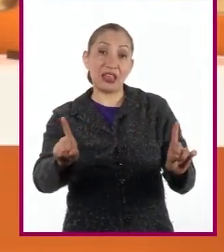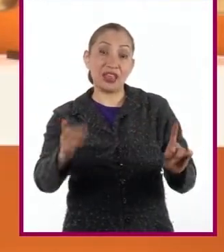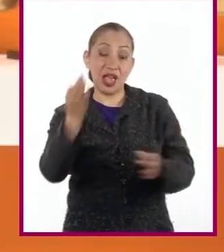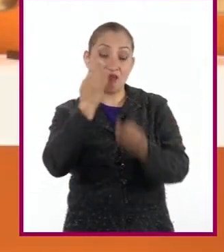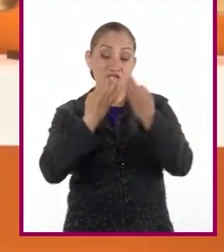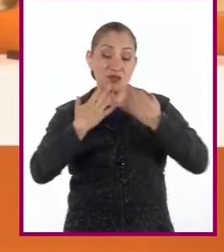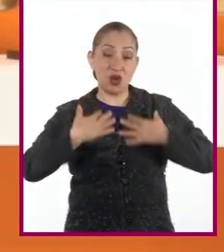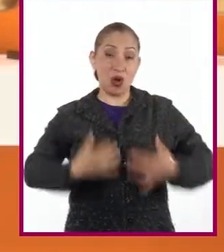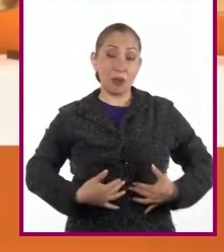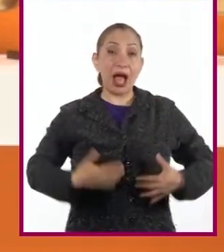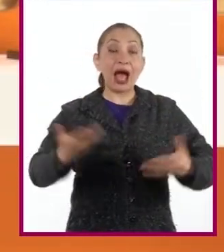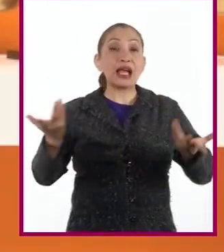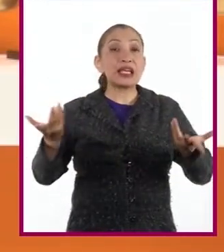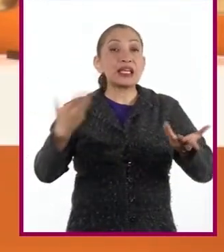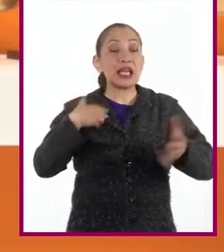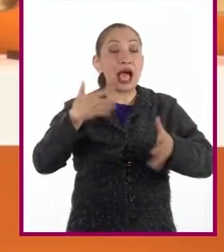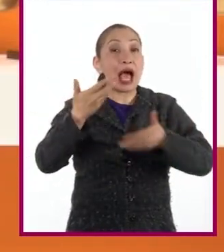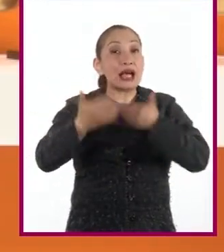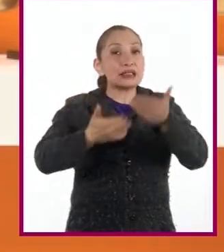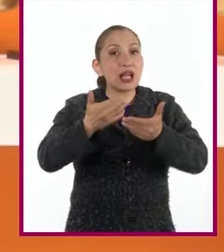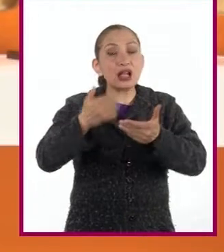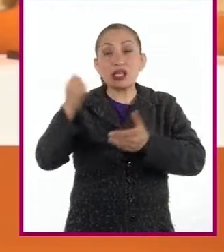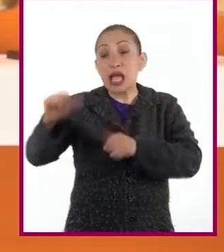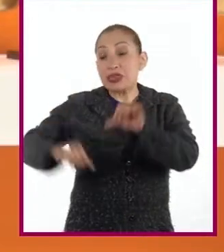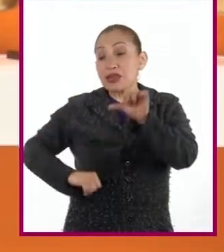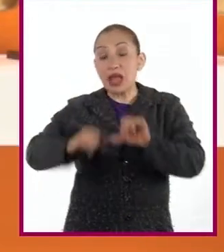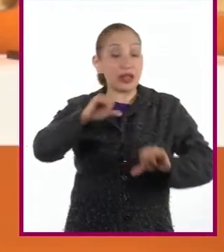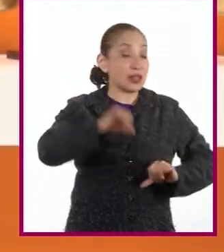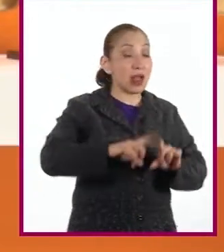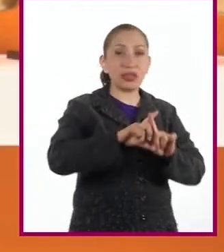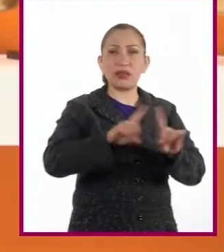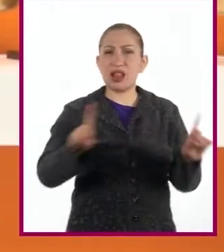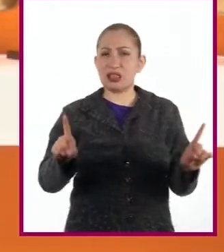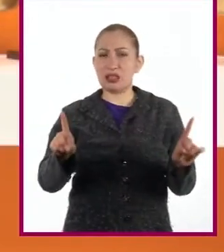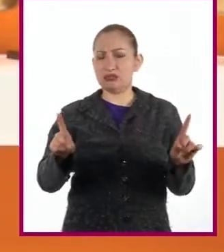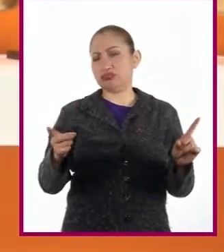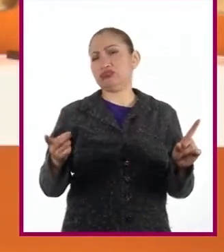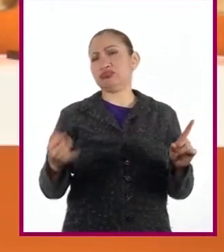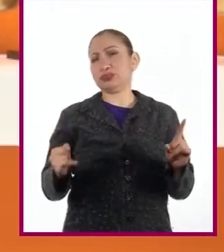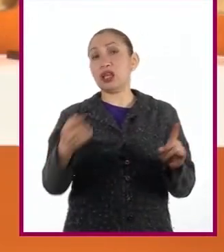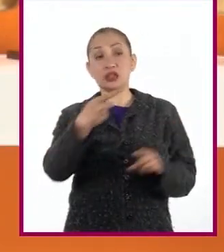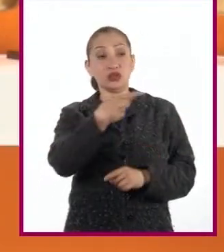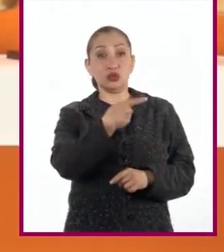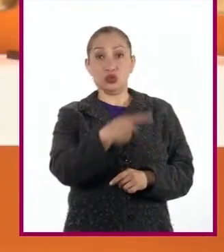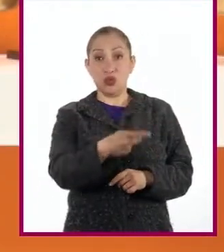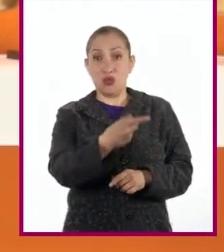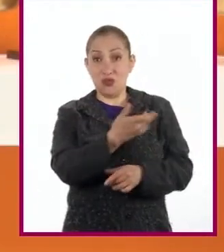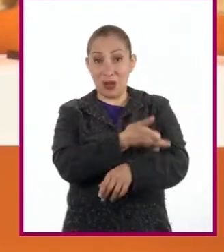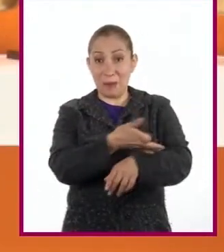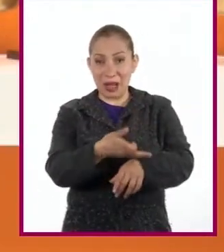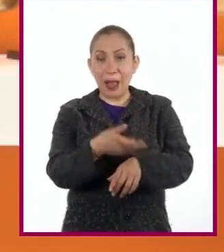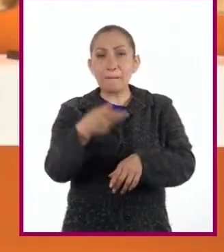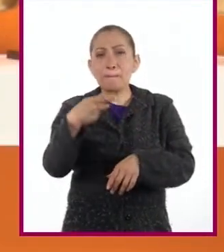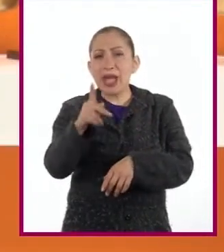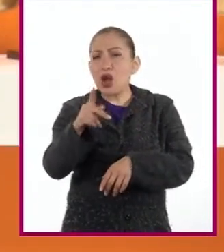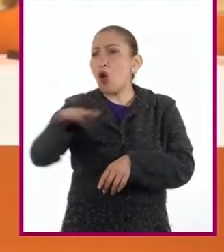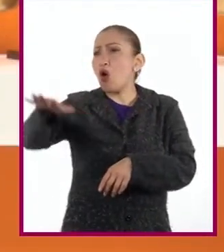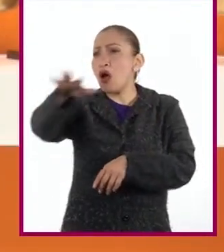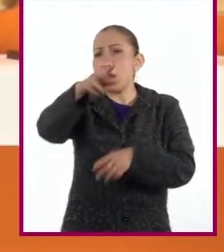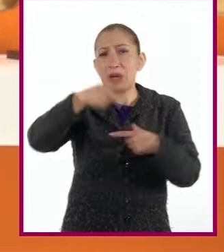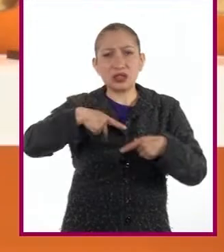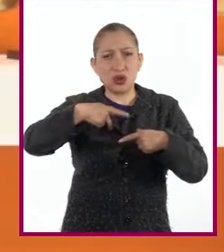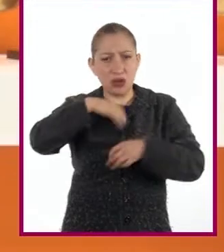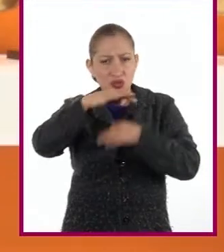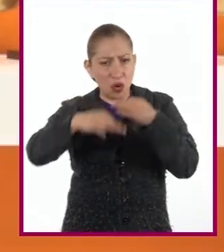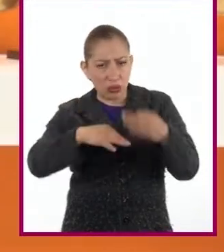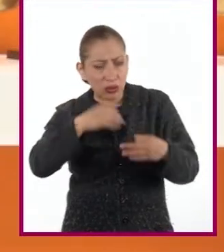y actuar, e incluso hacer determinadas actividades diferenciadas que sus familiares, pero también la sociedad en su